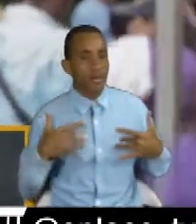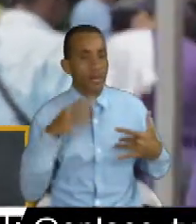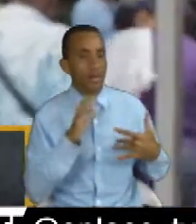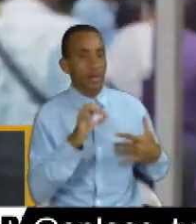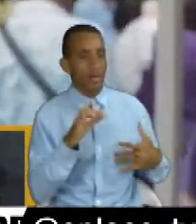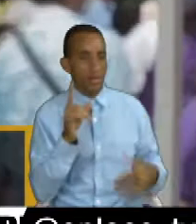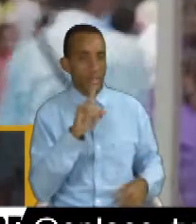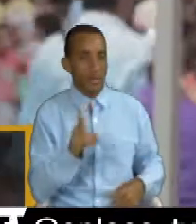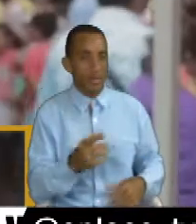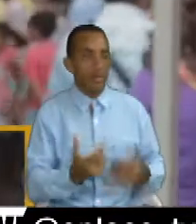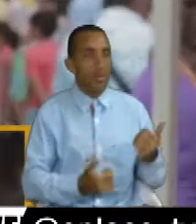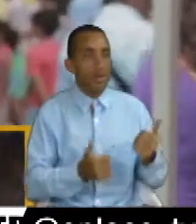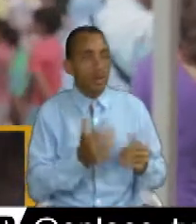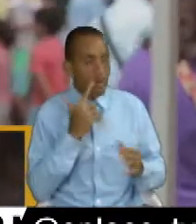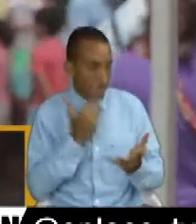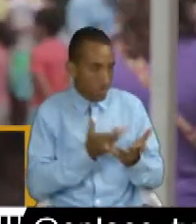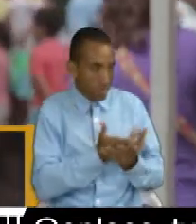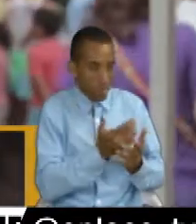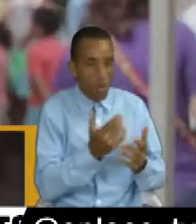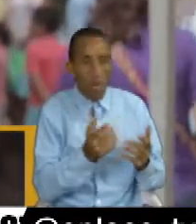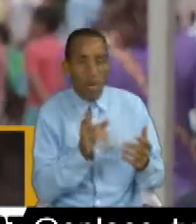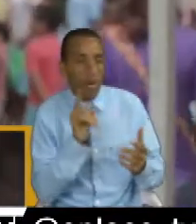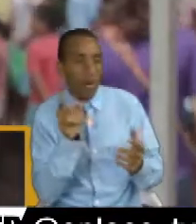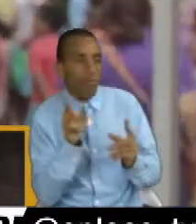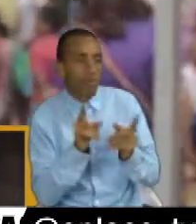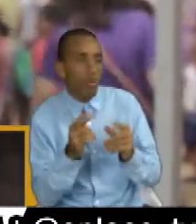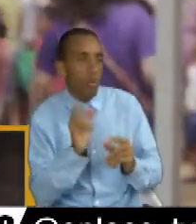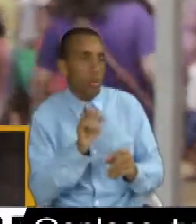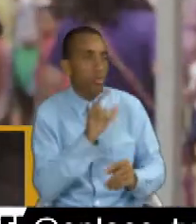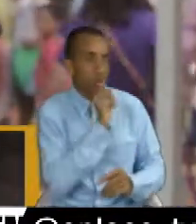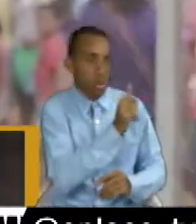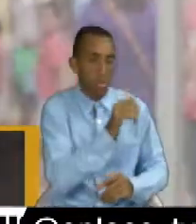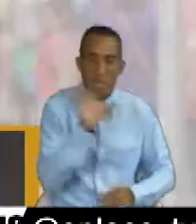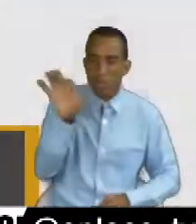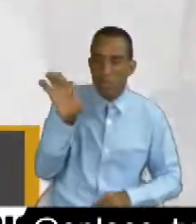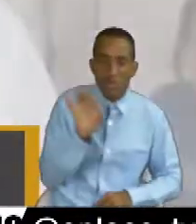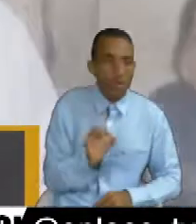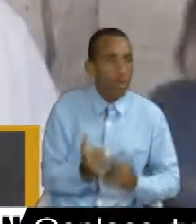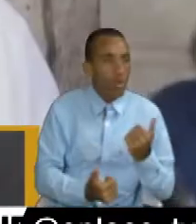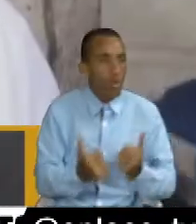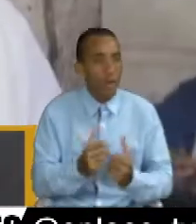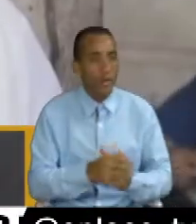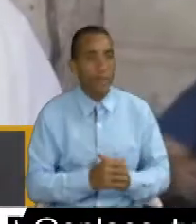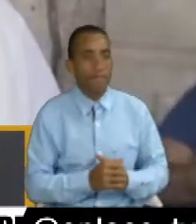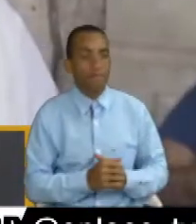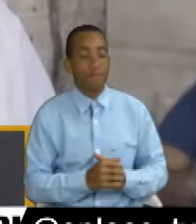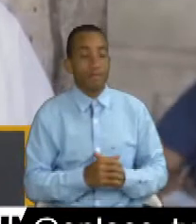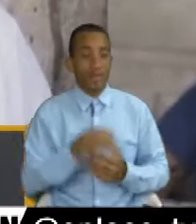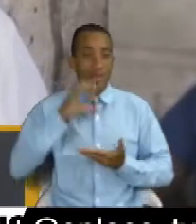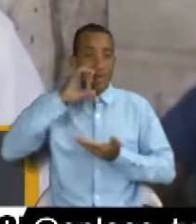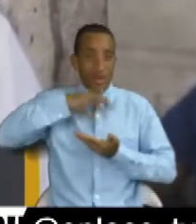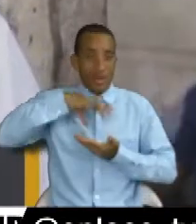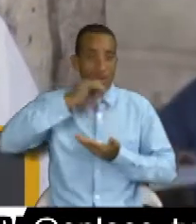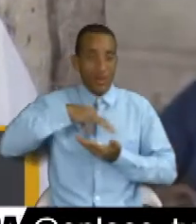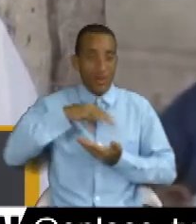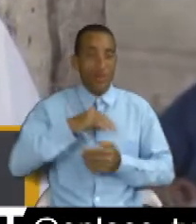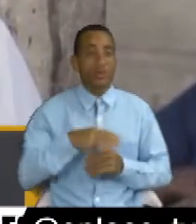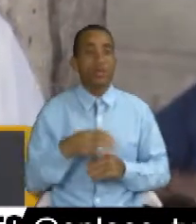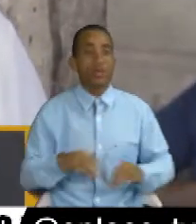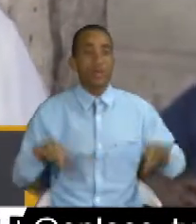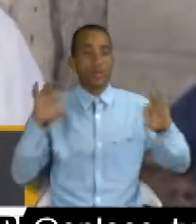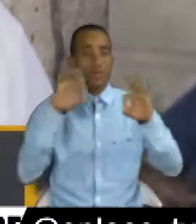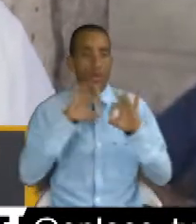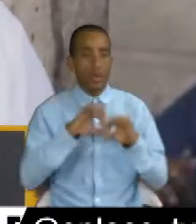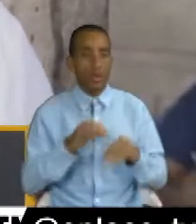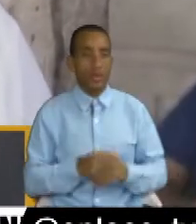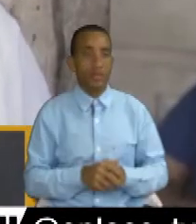recomendamos algunas EPS para que ellos sean autónomos de escoger la EPS que ellos más quieran. Para Aguas de Barranca Bermeja es muy importante el